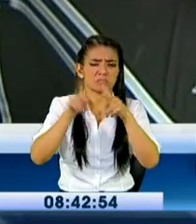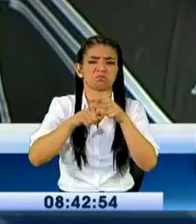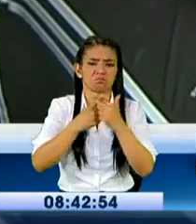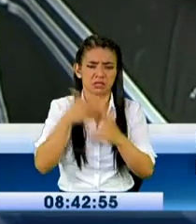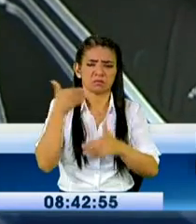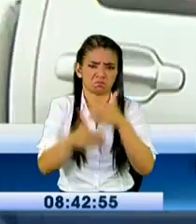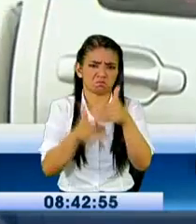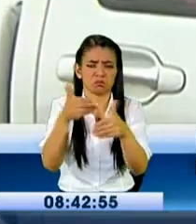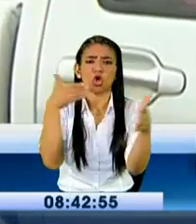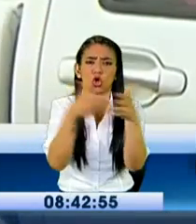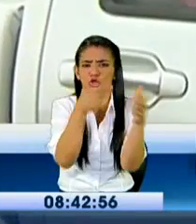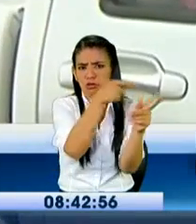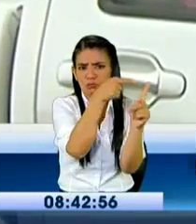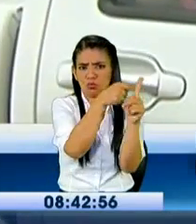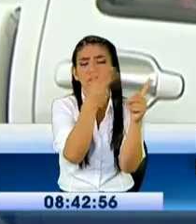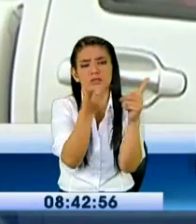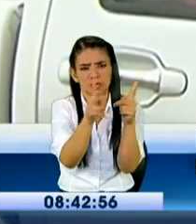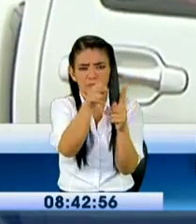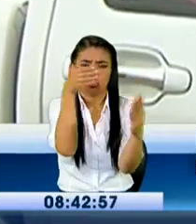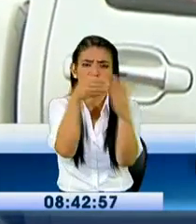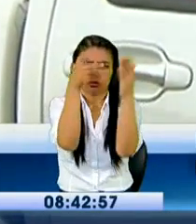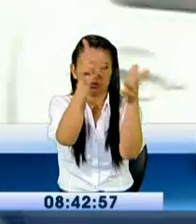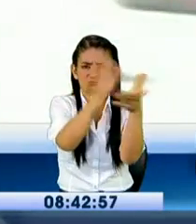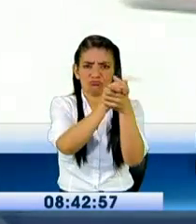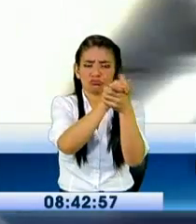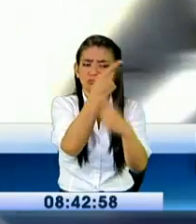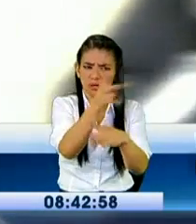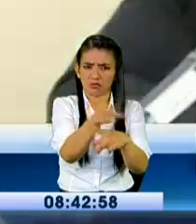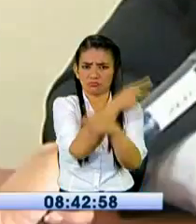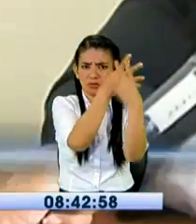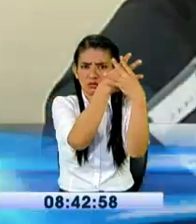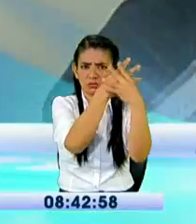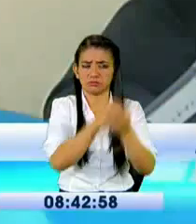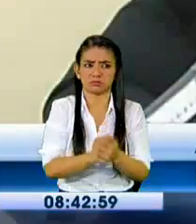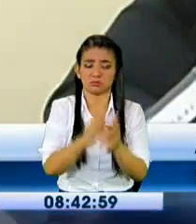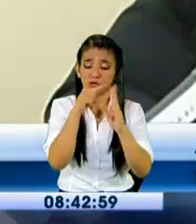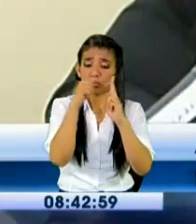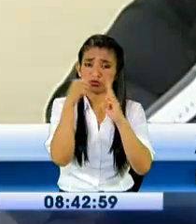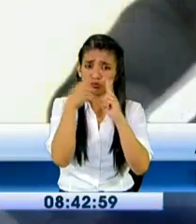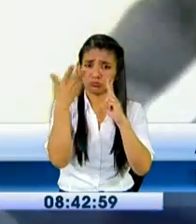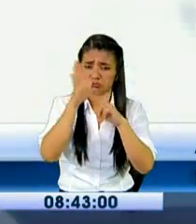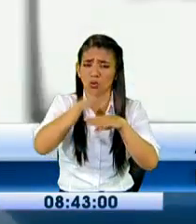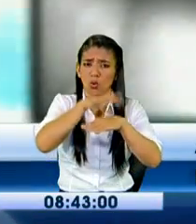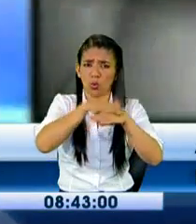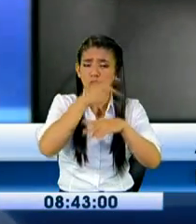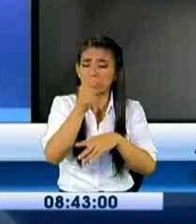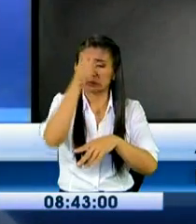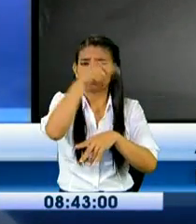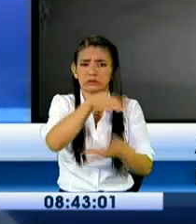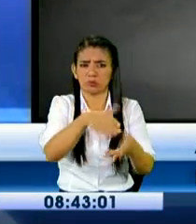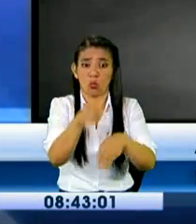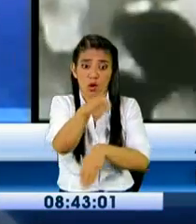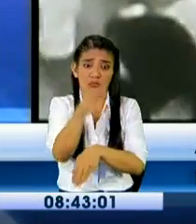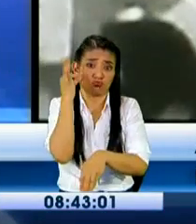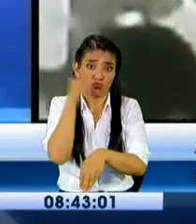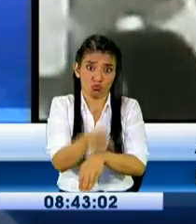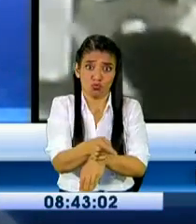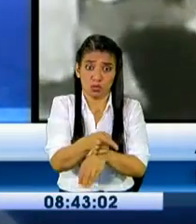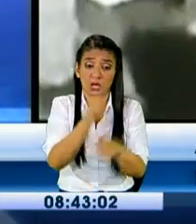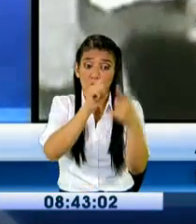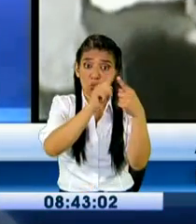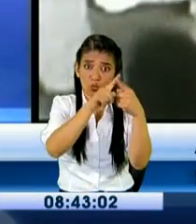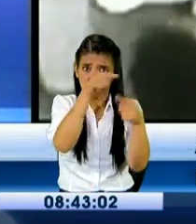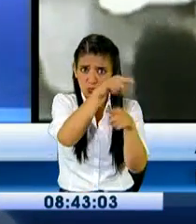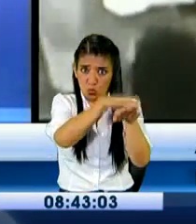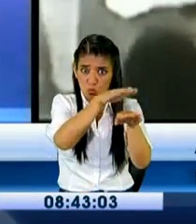su esposo. Ella está detenida. Ambos están acusados por el delito de tentativa de homicidio. El uno como autor y el otro